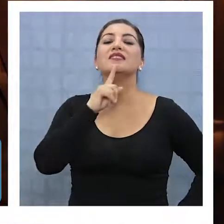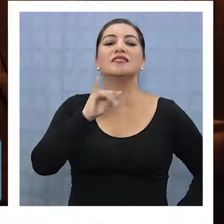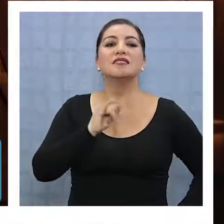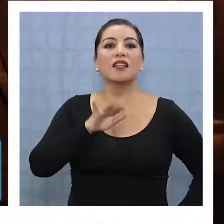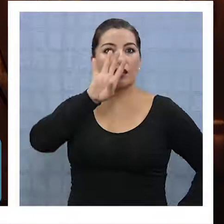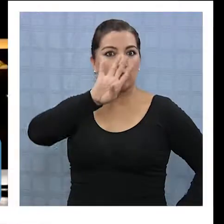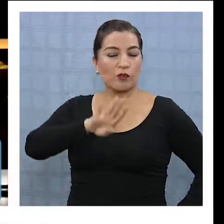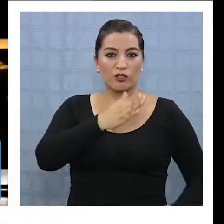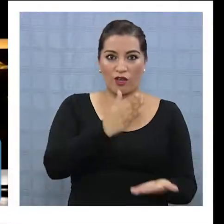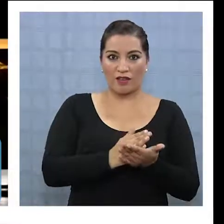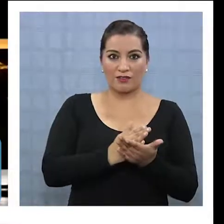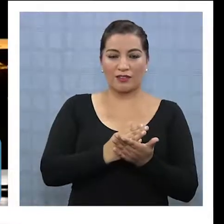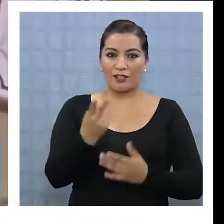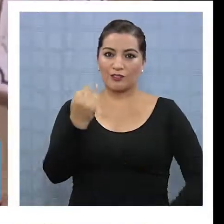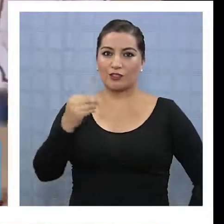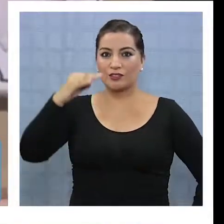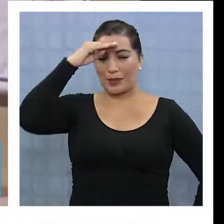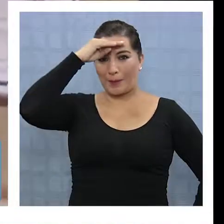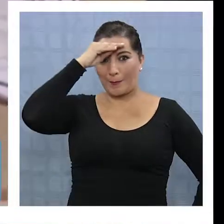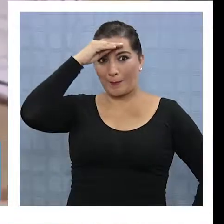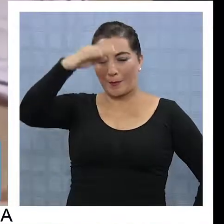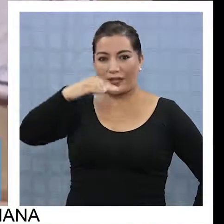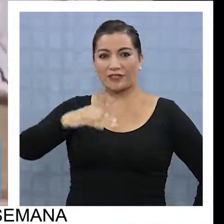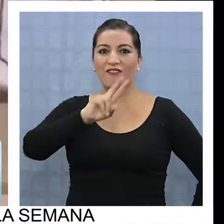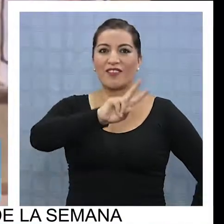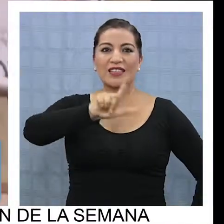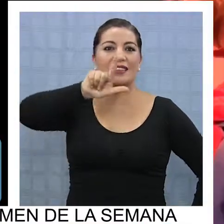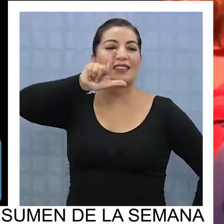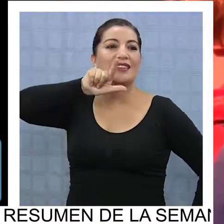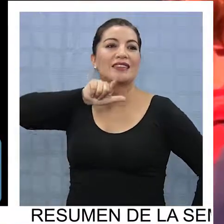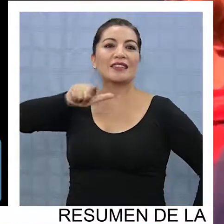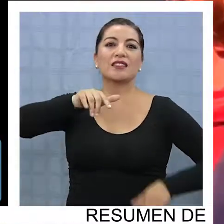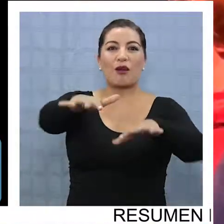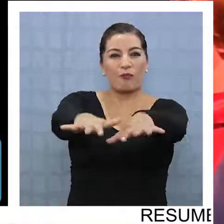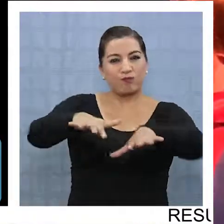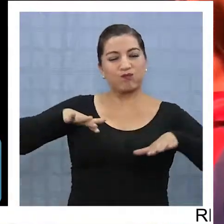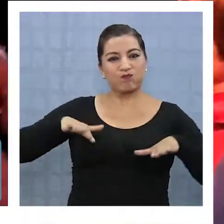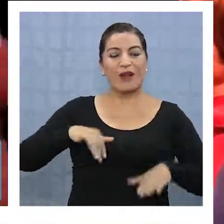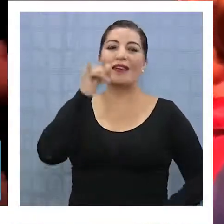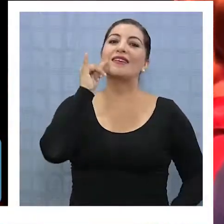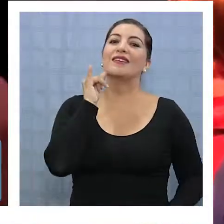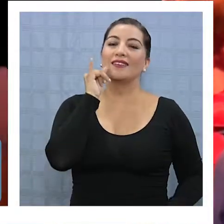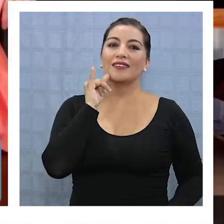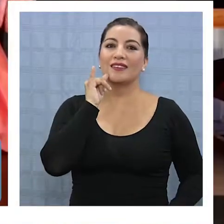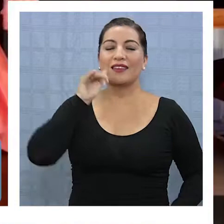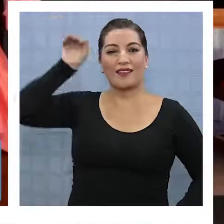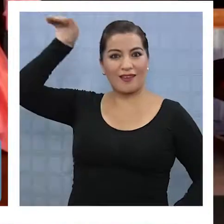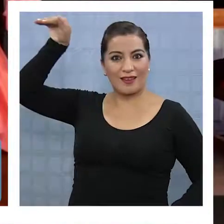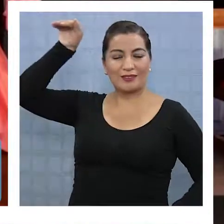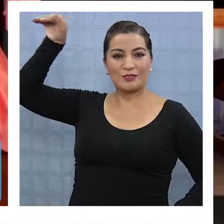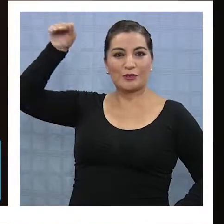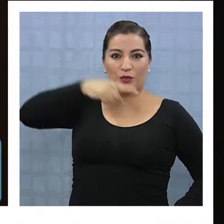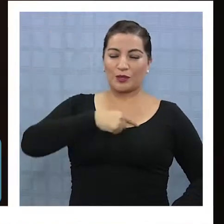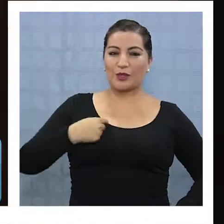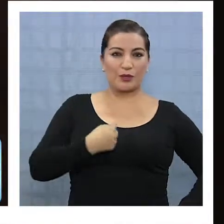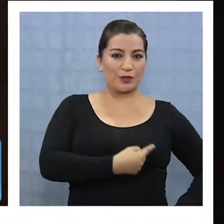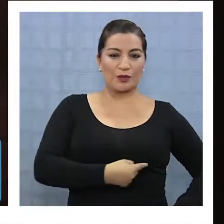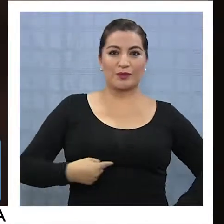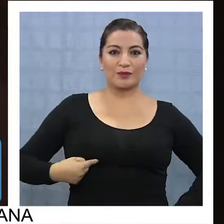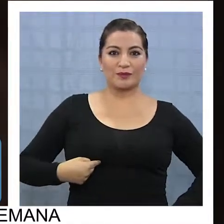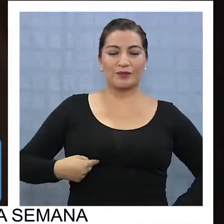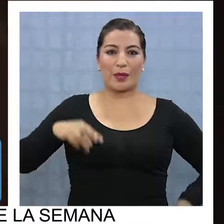desde el 4 al 12 de mayo ofrecerán 27 montajes escénicos en Iquique, Alto Hospicio, Pozo